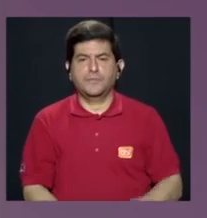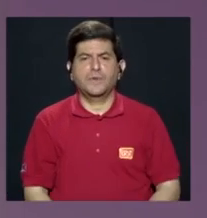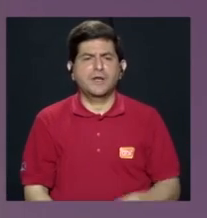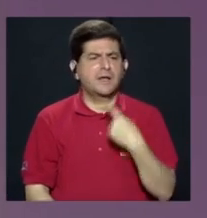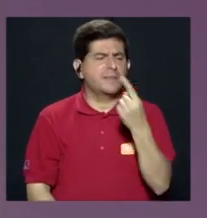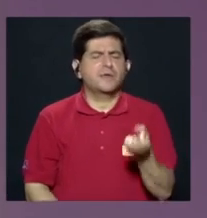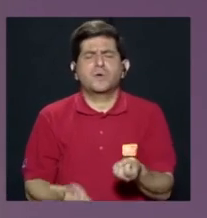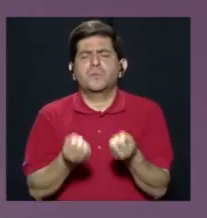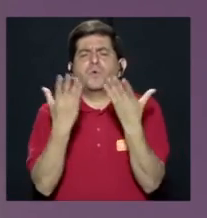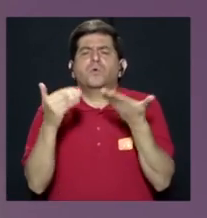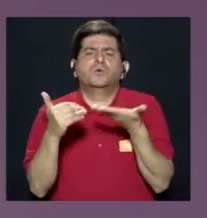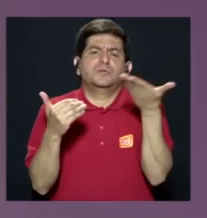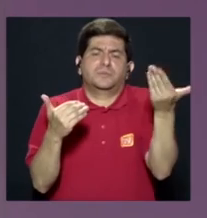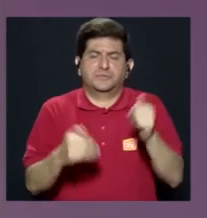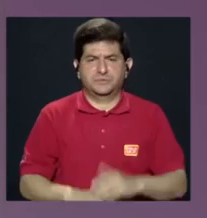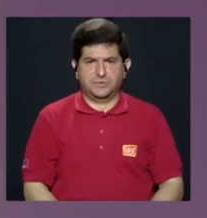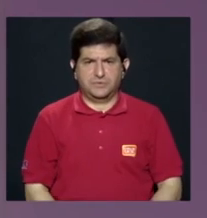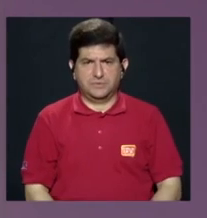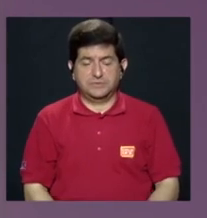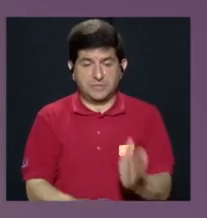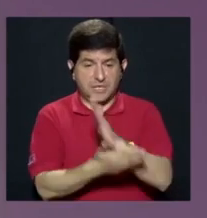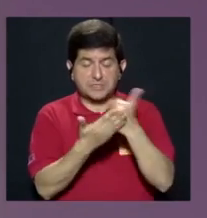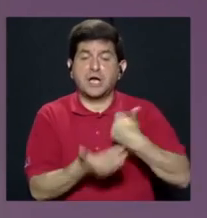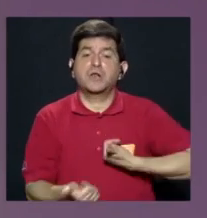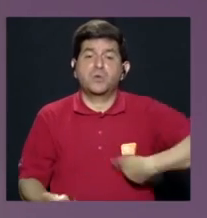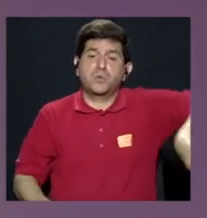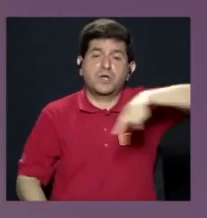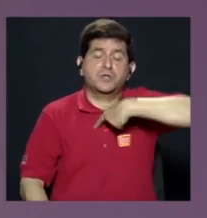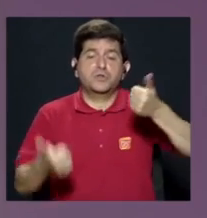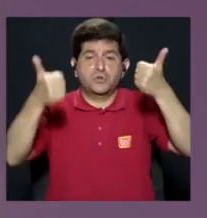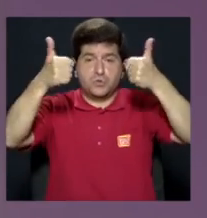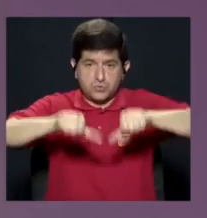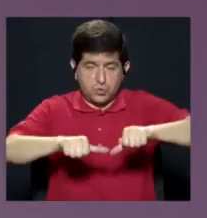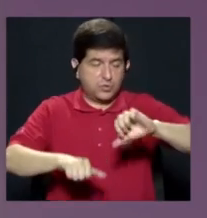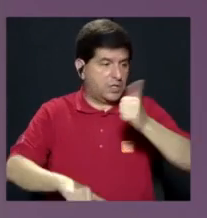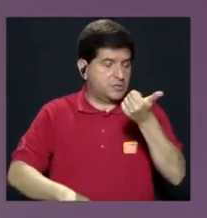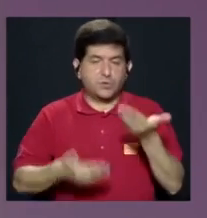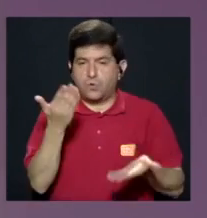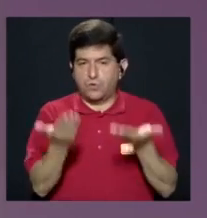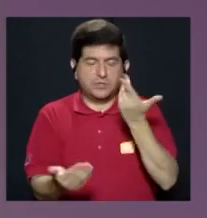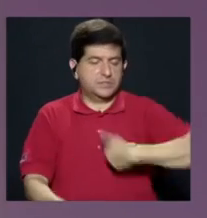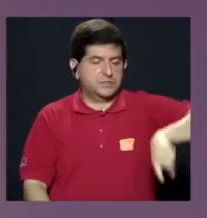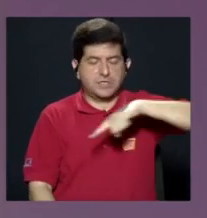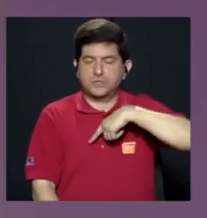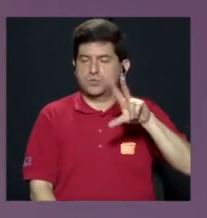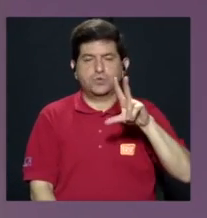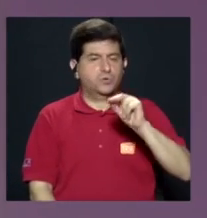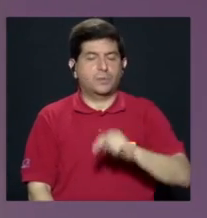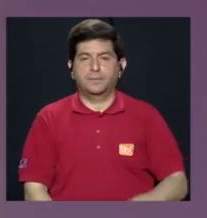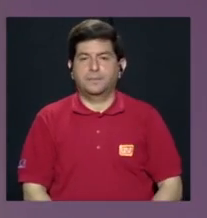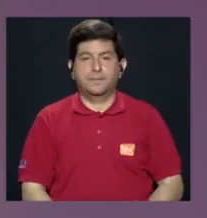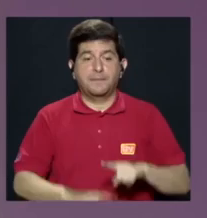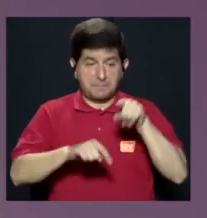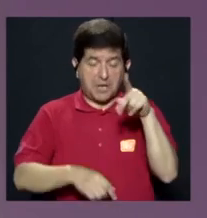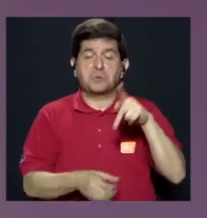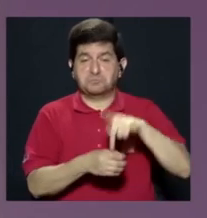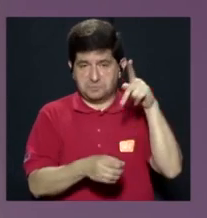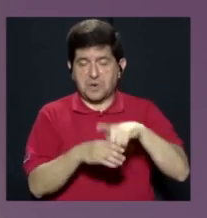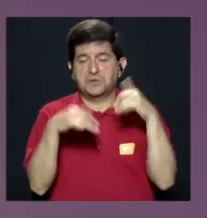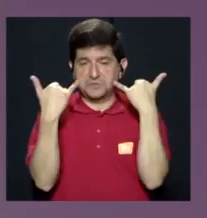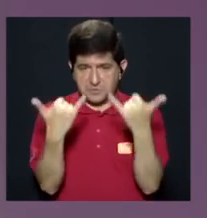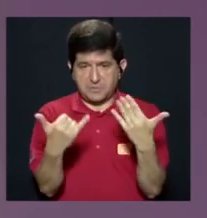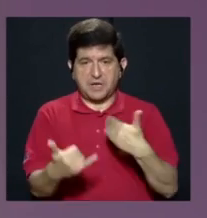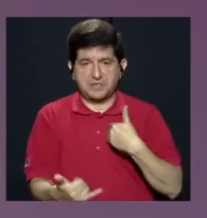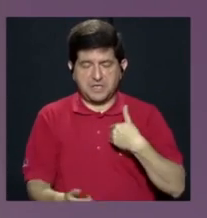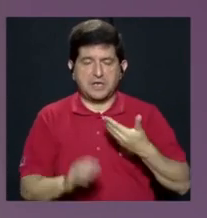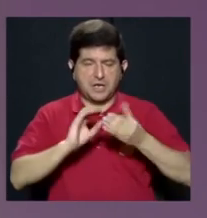diciendo miles de cosas, que habían unas cosas que estábamos de acuerdo, habían muchas cosas en las que no, pero ahí estuvieron. Ya por lo menos